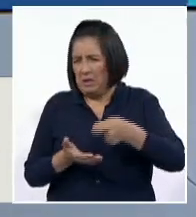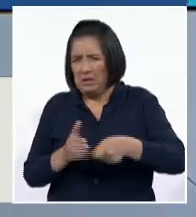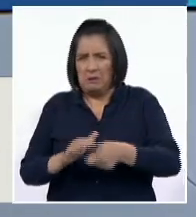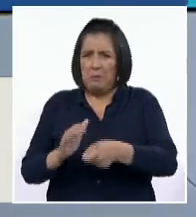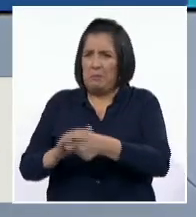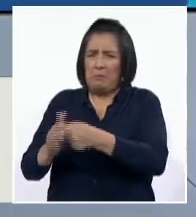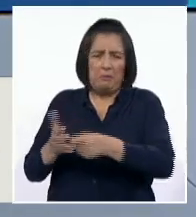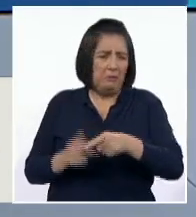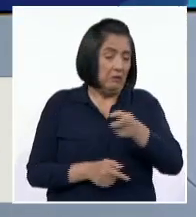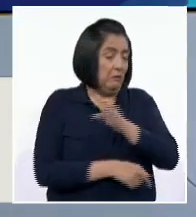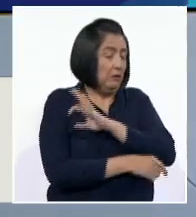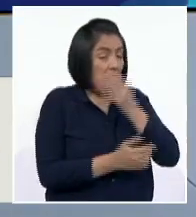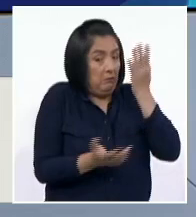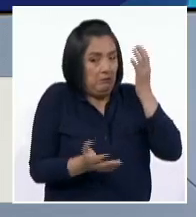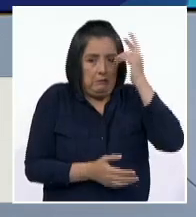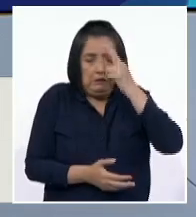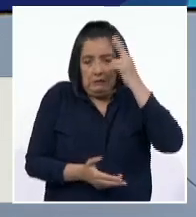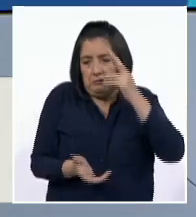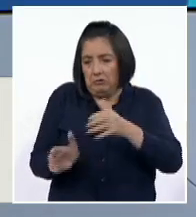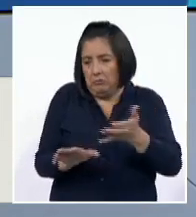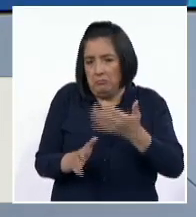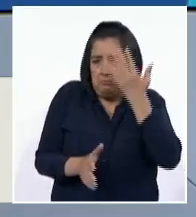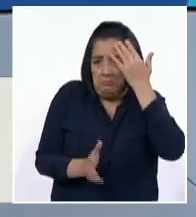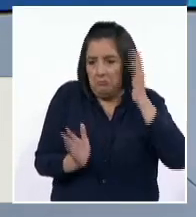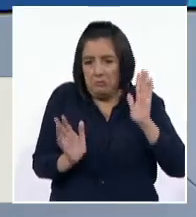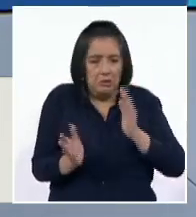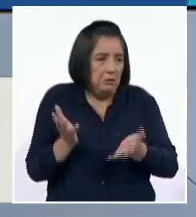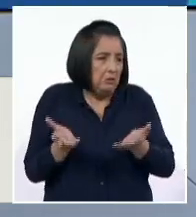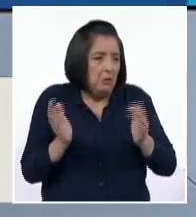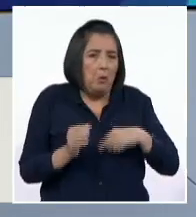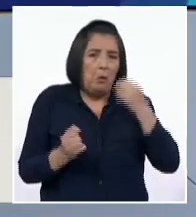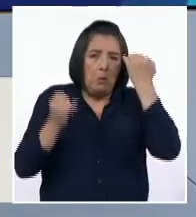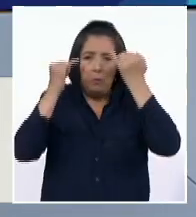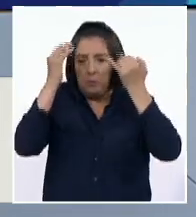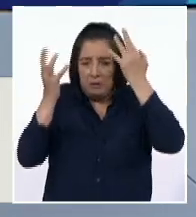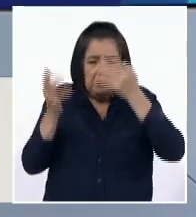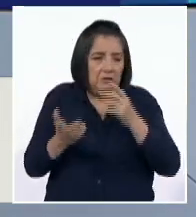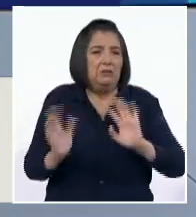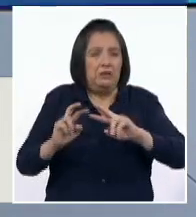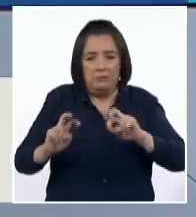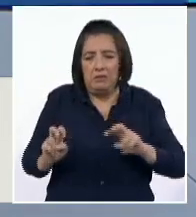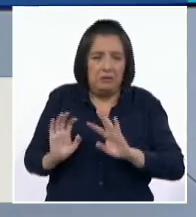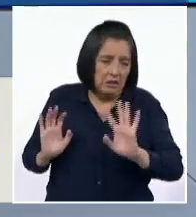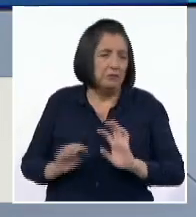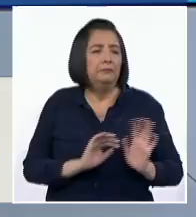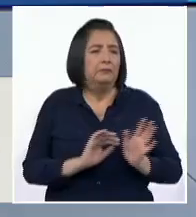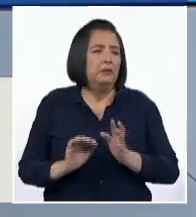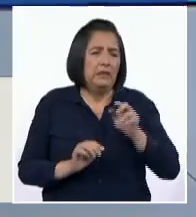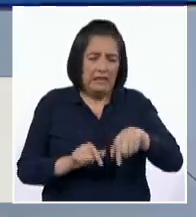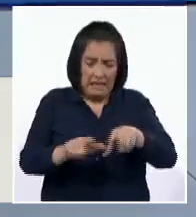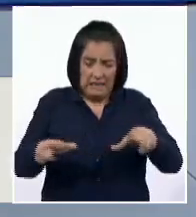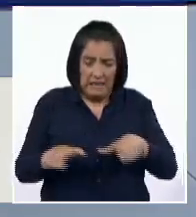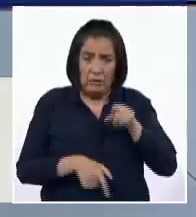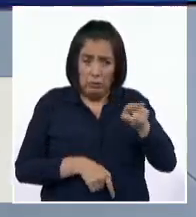fiscal, pero ya me imagino que las causas también de su fallecimiento y todas las teorías que hay detrás de esto serán investigadas. Romy, en el